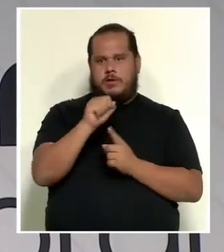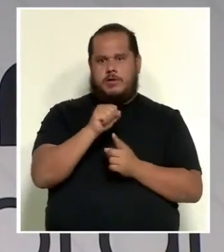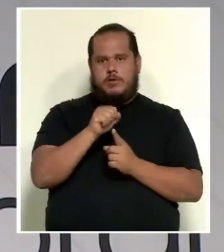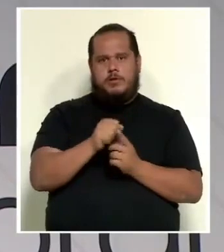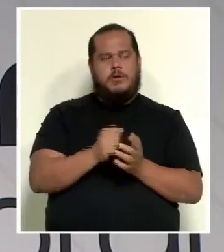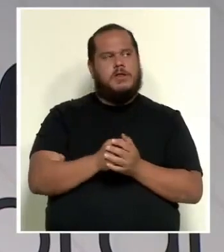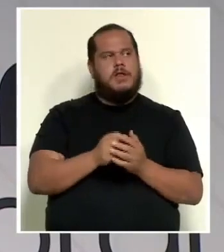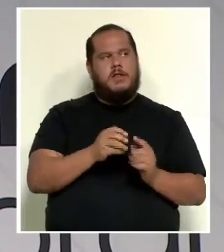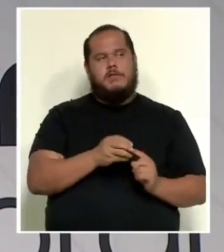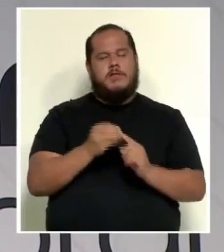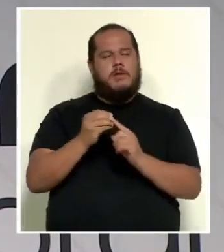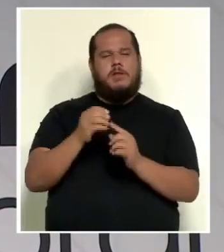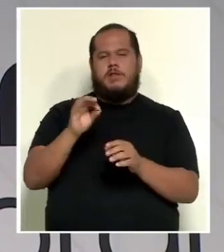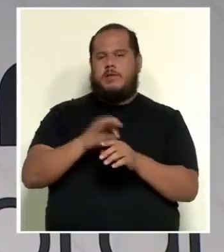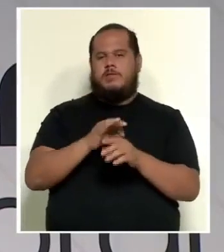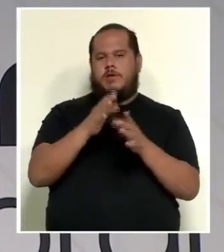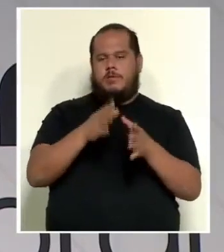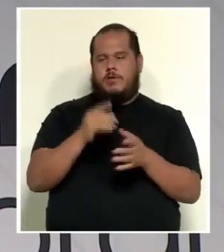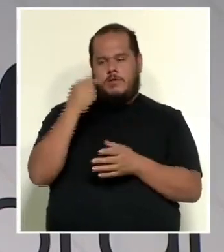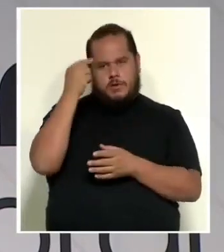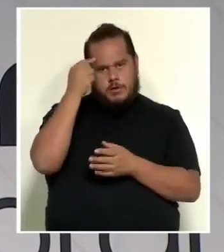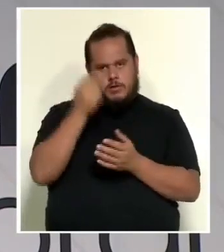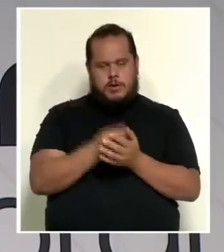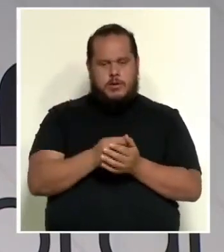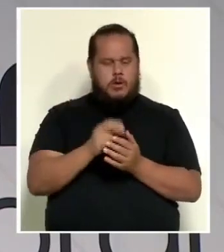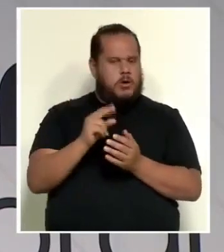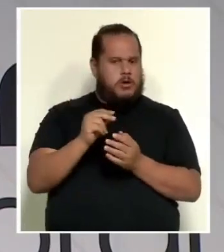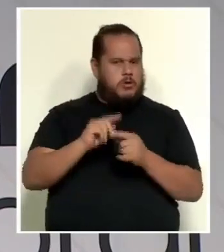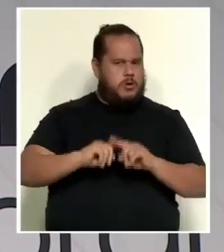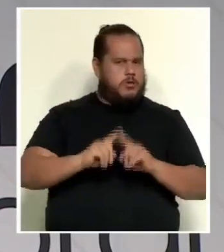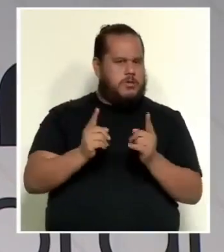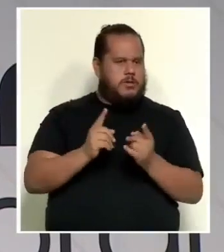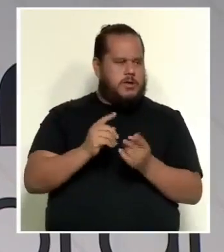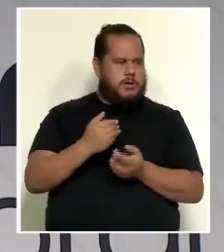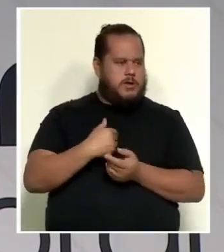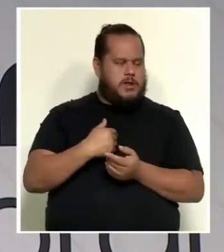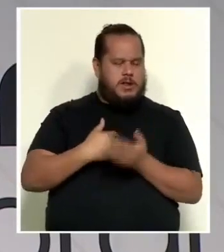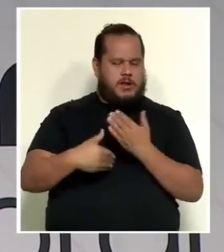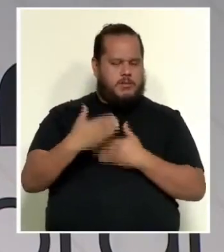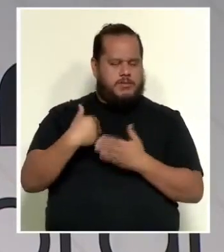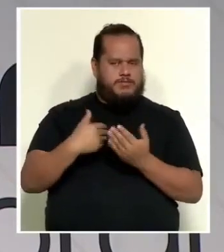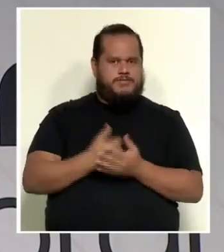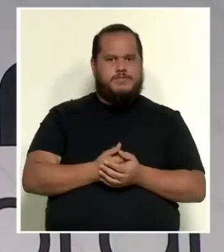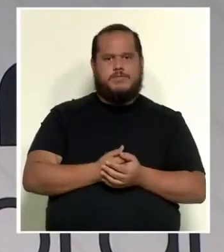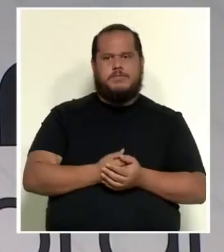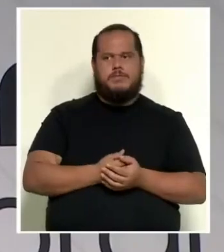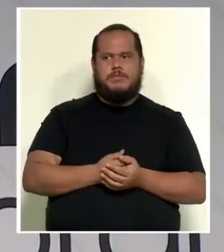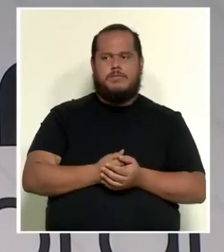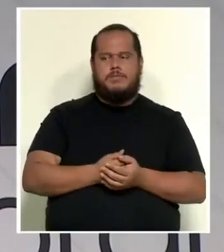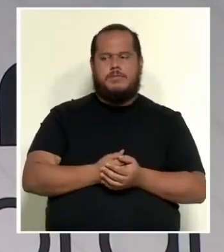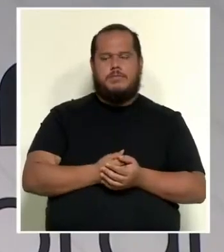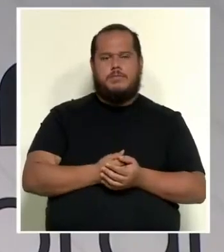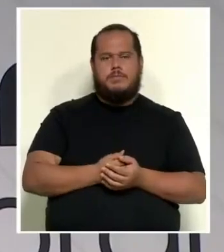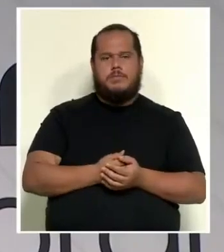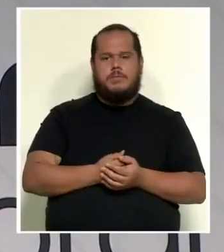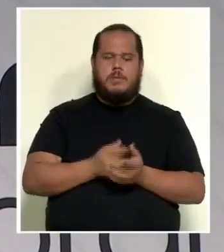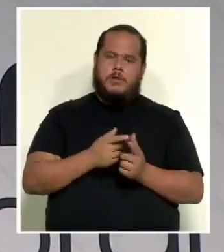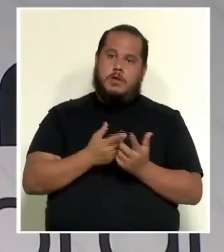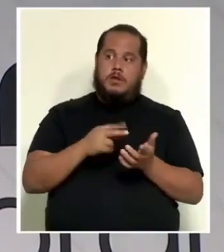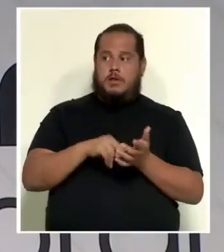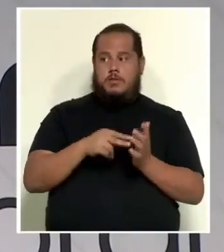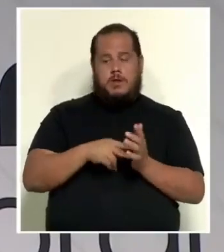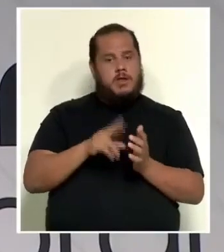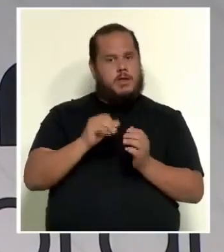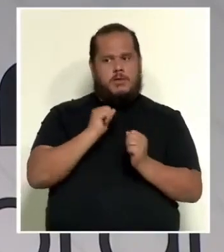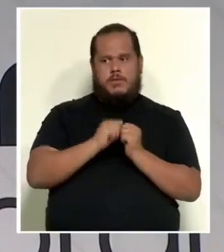aspectos, particularmente el funcionamiento del gobierno, digamos, no es muy distinto a lo que teníamos en aquel entonces, ¿verdad? Entonces quiere decir que no